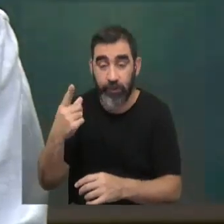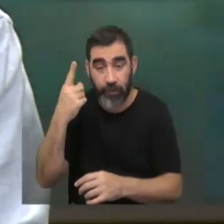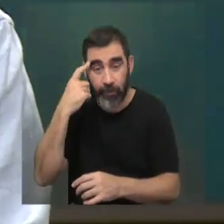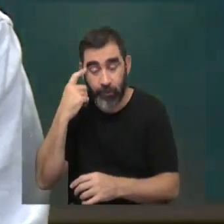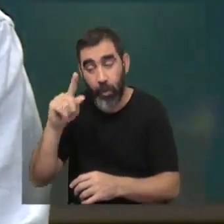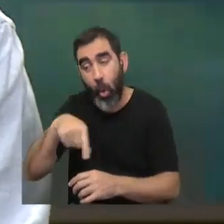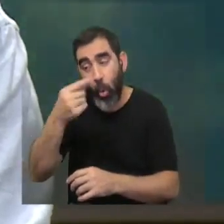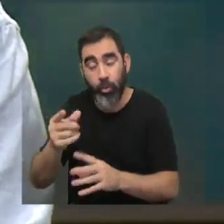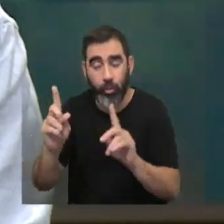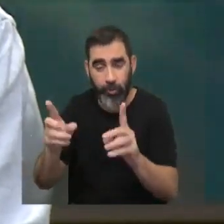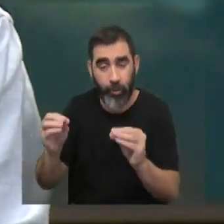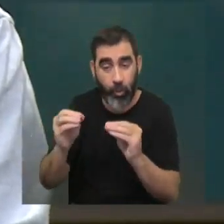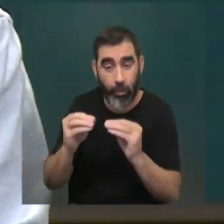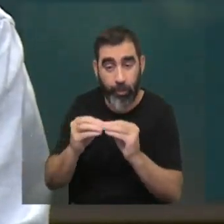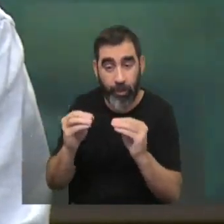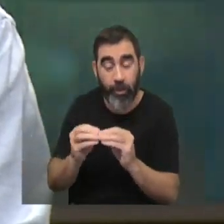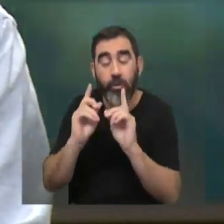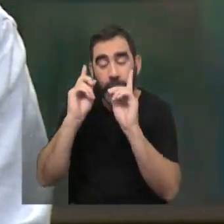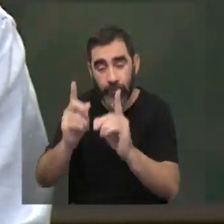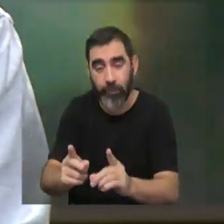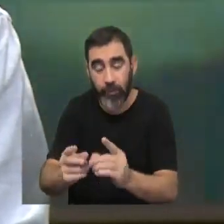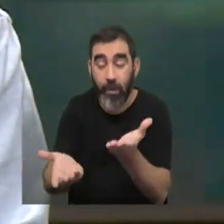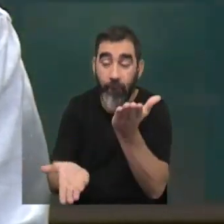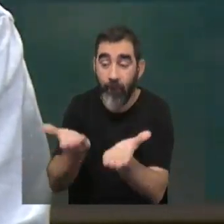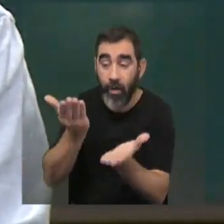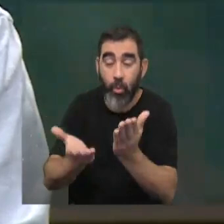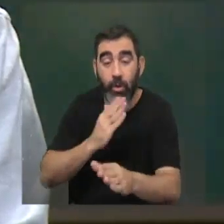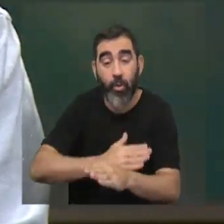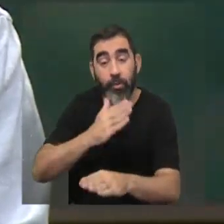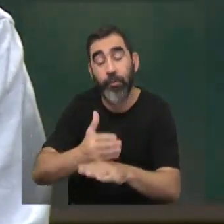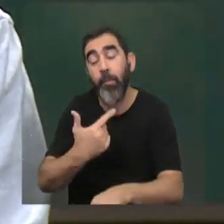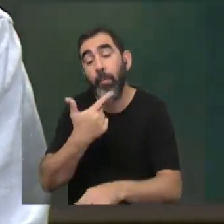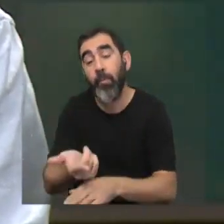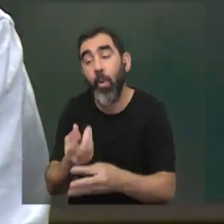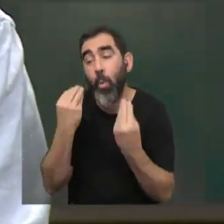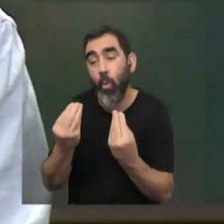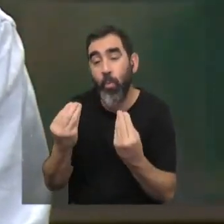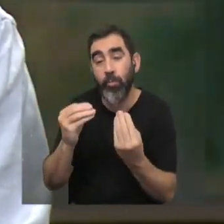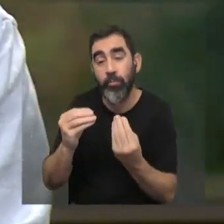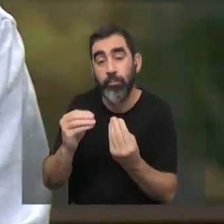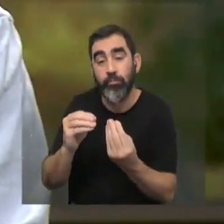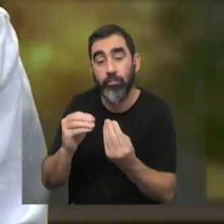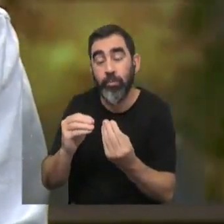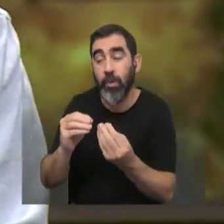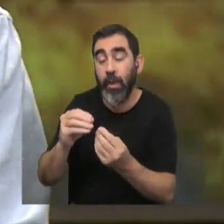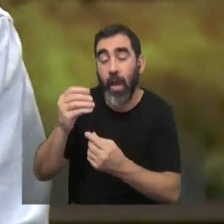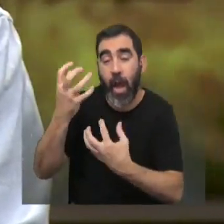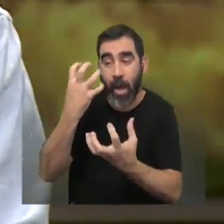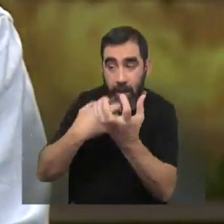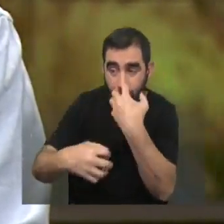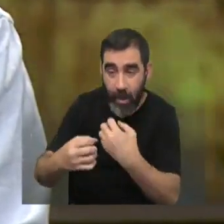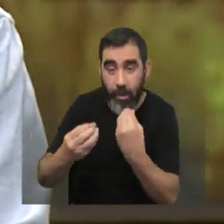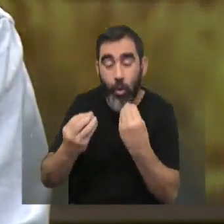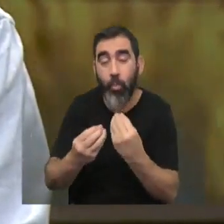sino otros compañeros y compañeras que también están evaluando el efecto de, por ejemplo, cómo afecta la invasión de especies, cómo afecta la parte